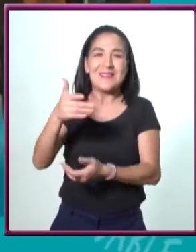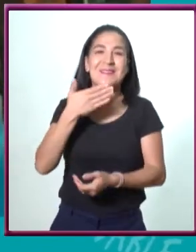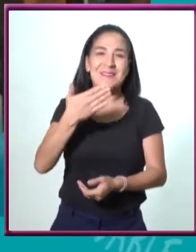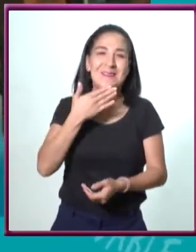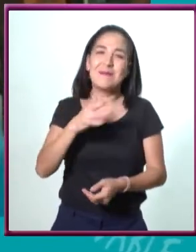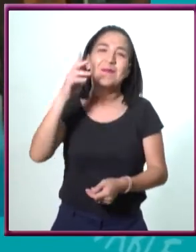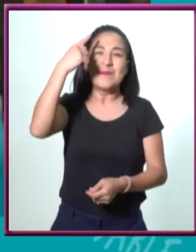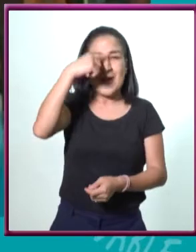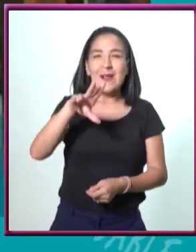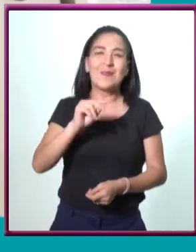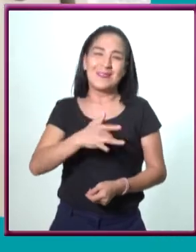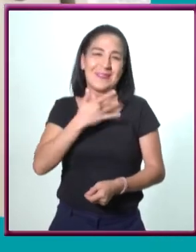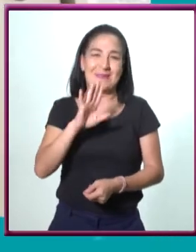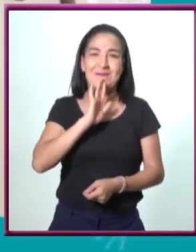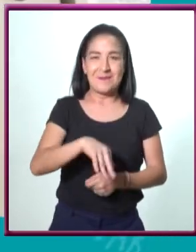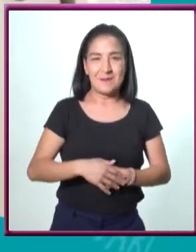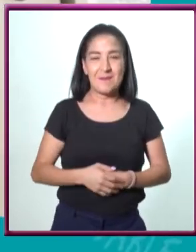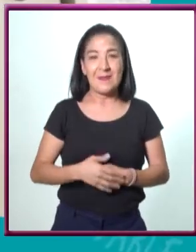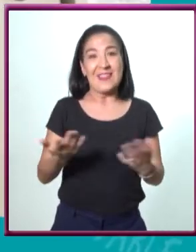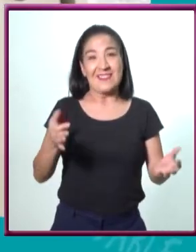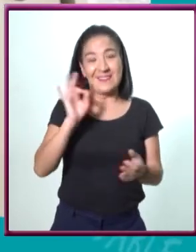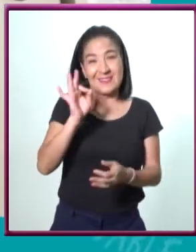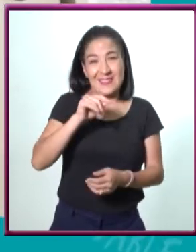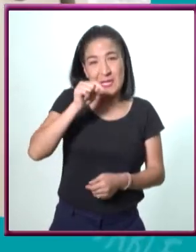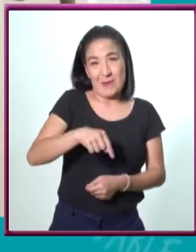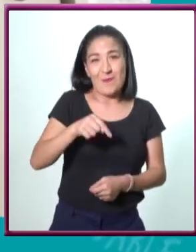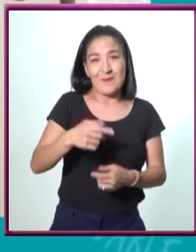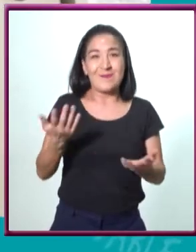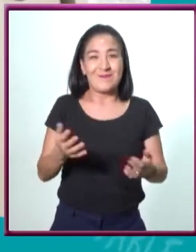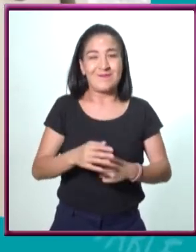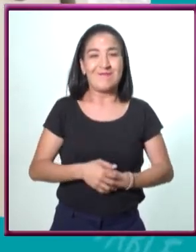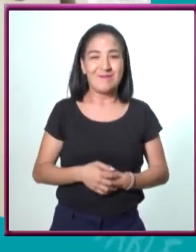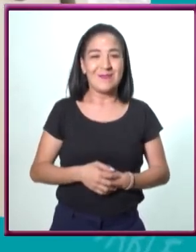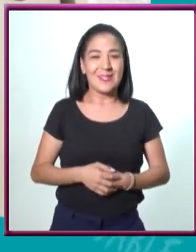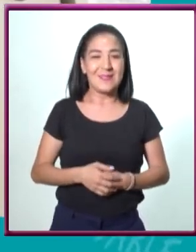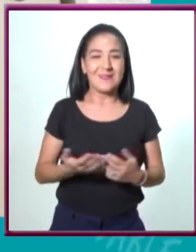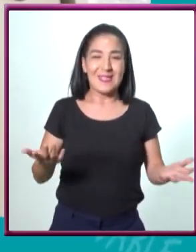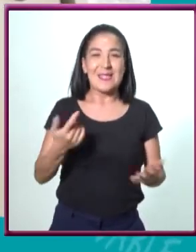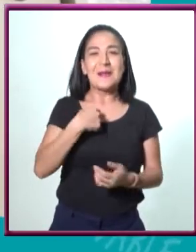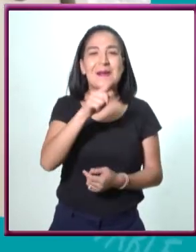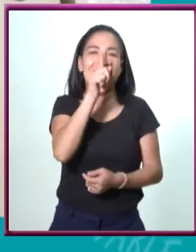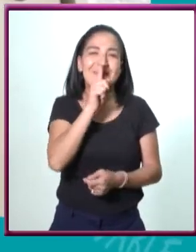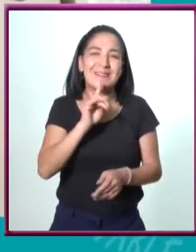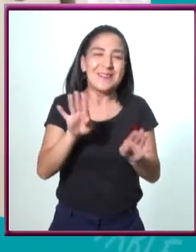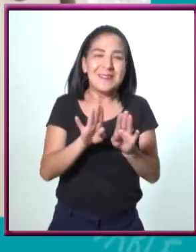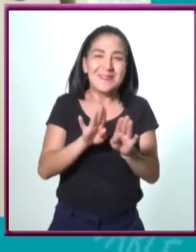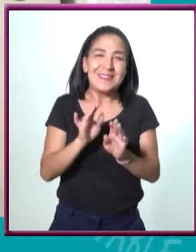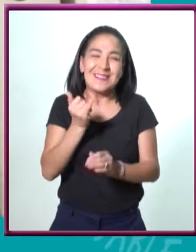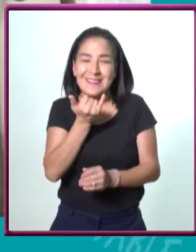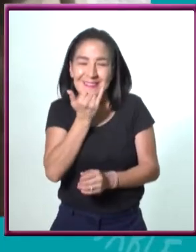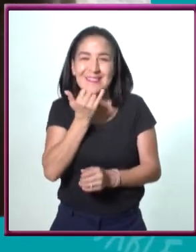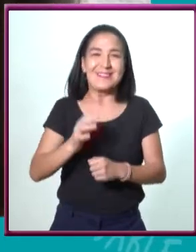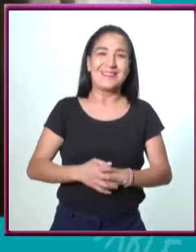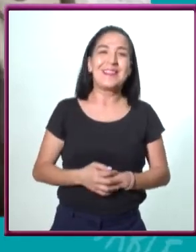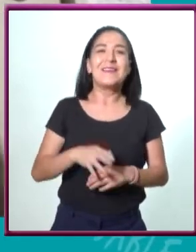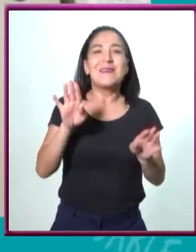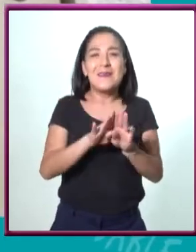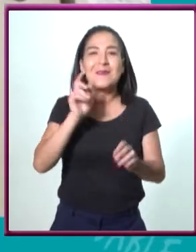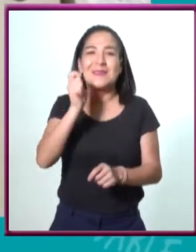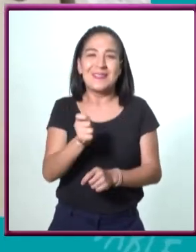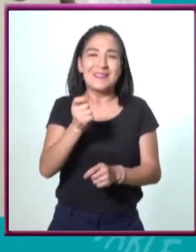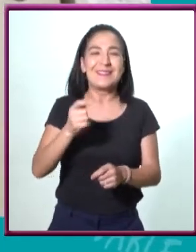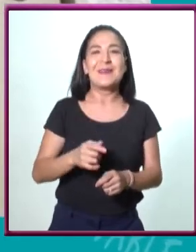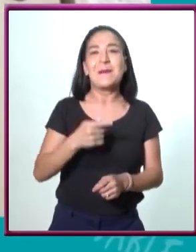que no se sintiera mal. Probablemente hoy. O sea, mentiras piadosas. O